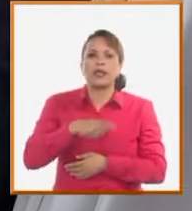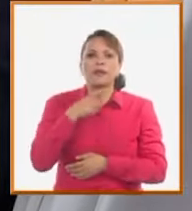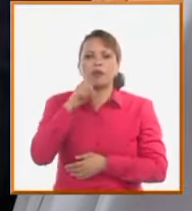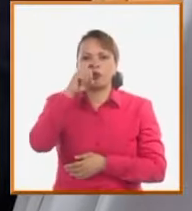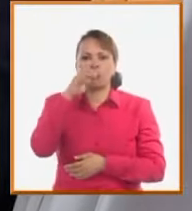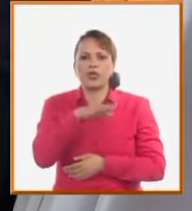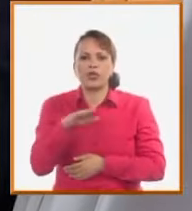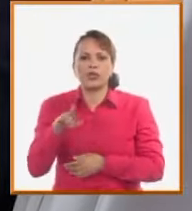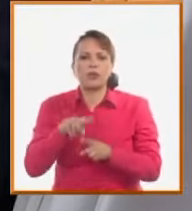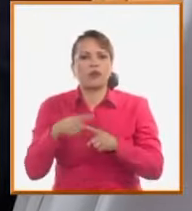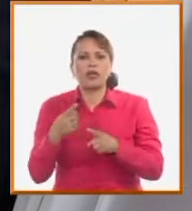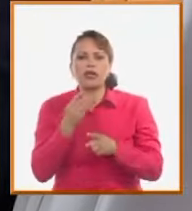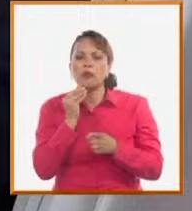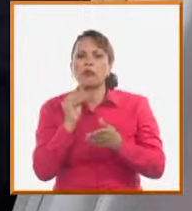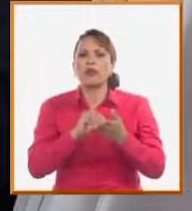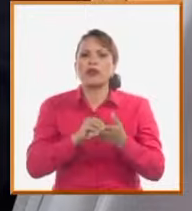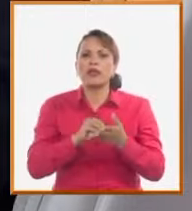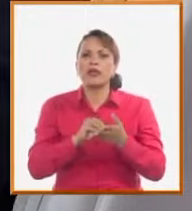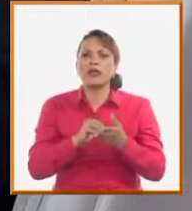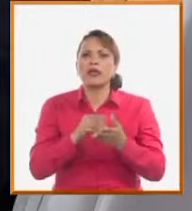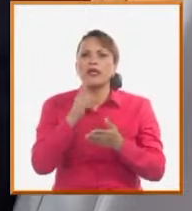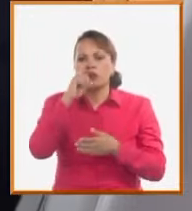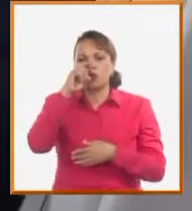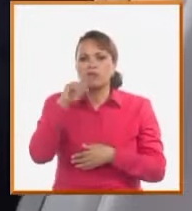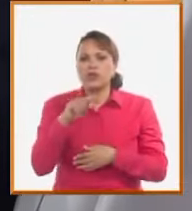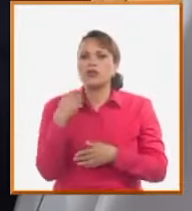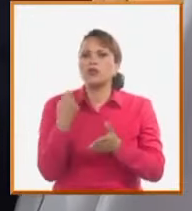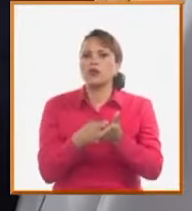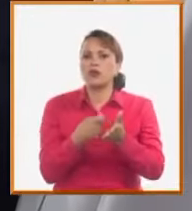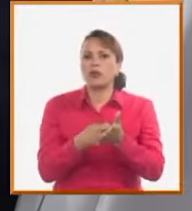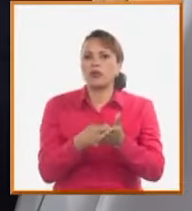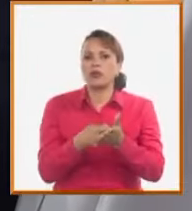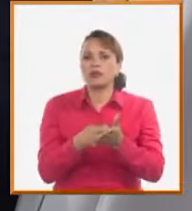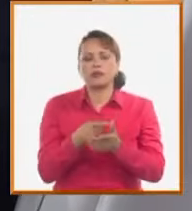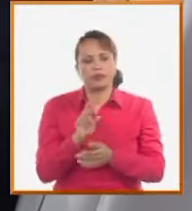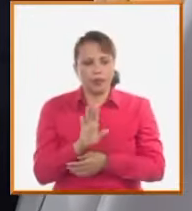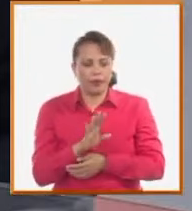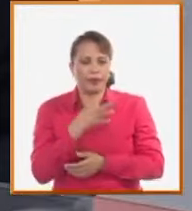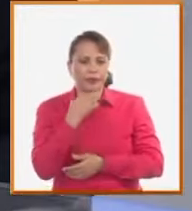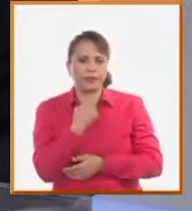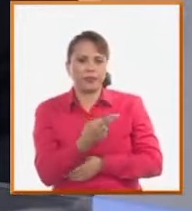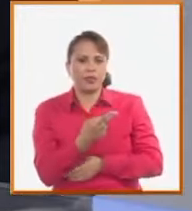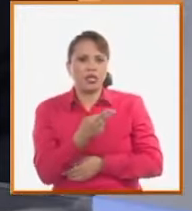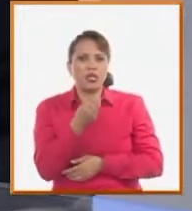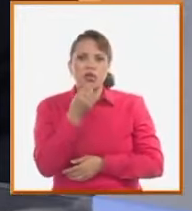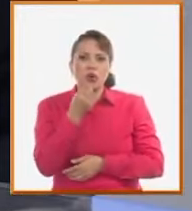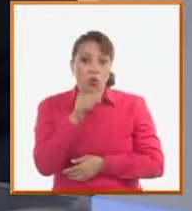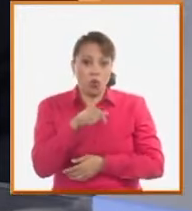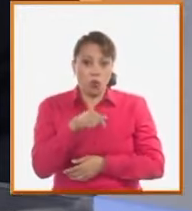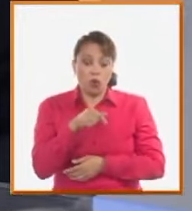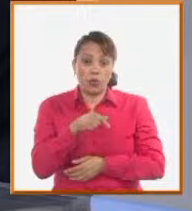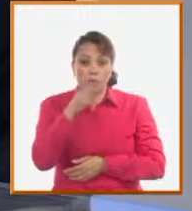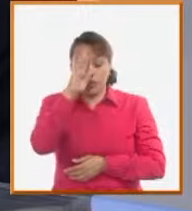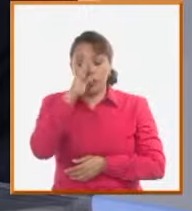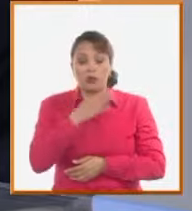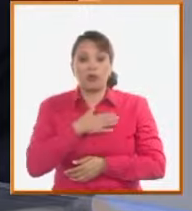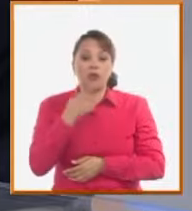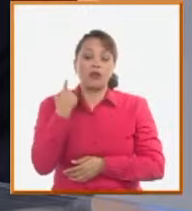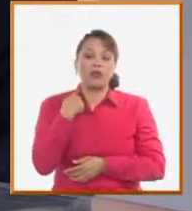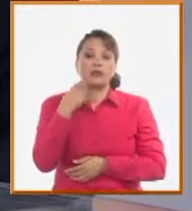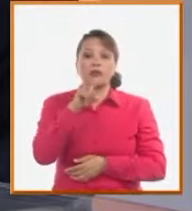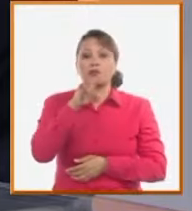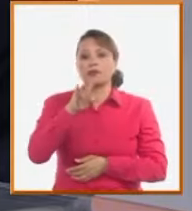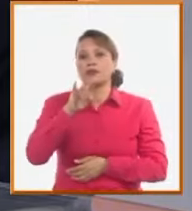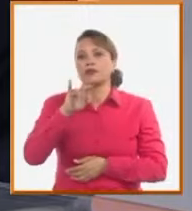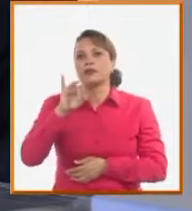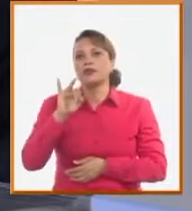no se puede asegurar un niño? Ya. No es que no se pueda asegurar. El seguro que tenemos hoy concebido en Cuba desde el año 97 se